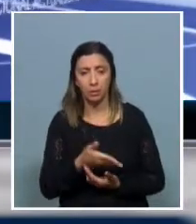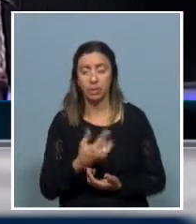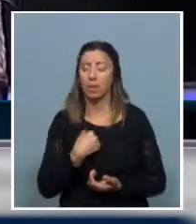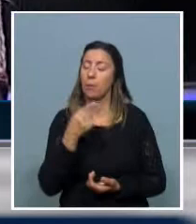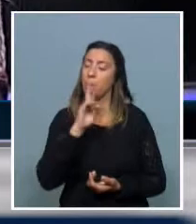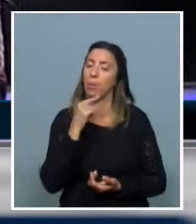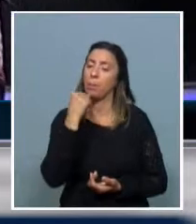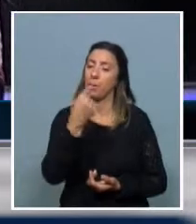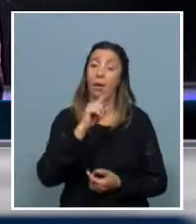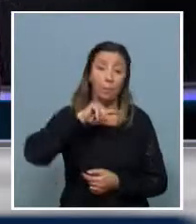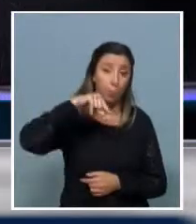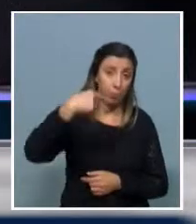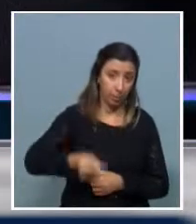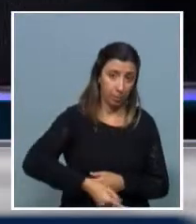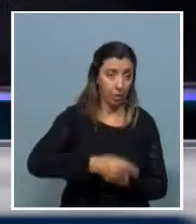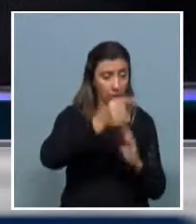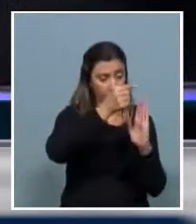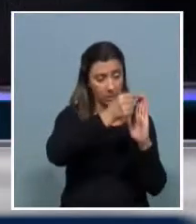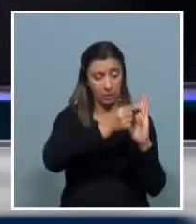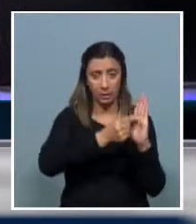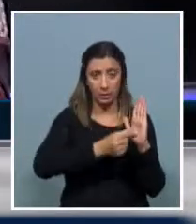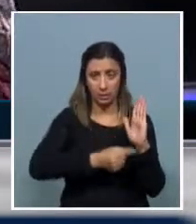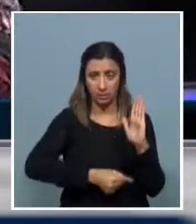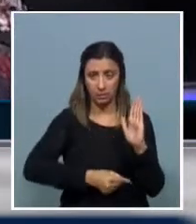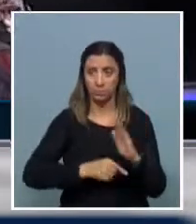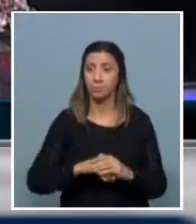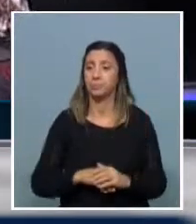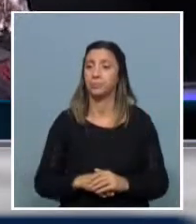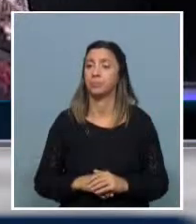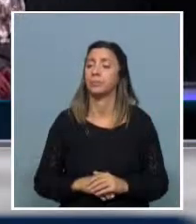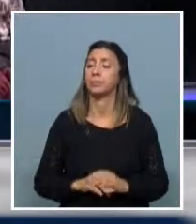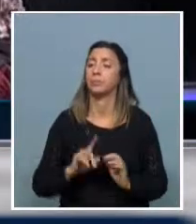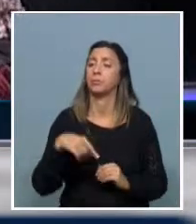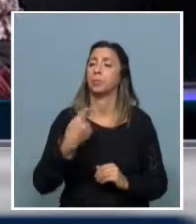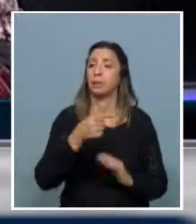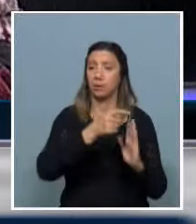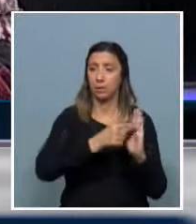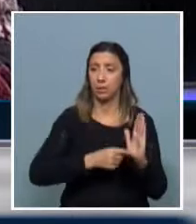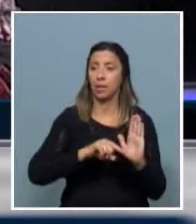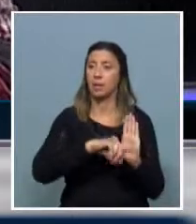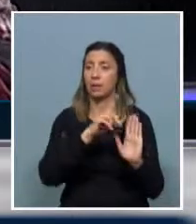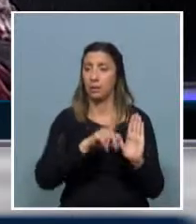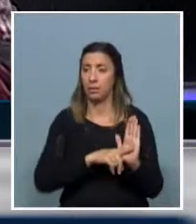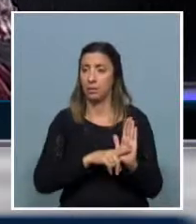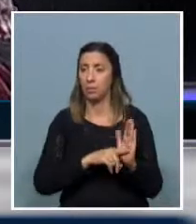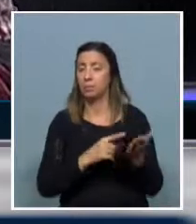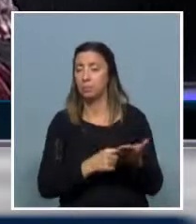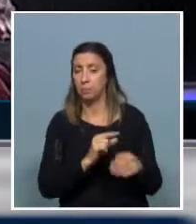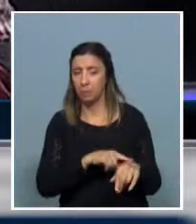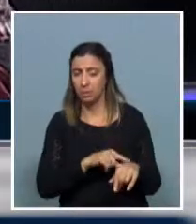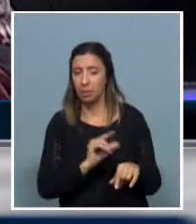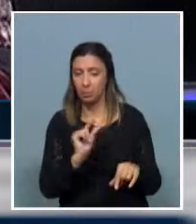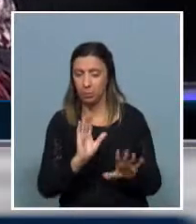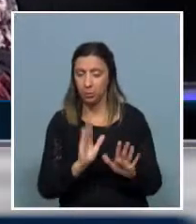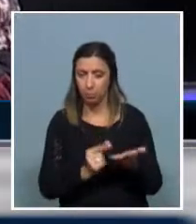me pregunta es, mañana sale el listado, ahora voy a explicar, mañana sale un listado de la punta que es un listado parcial, y ahora explico después